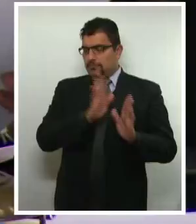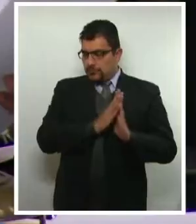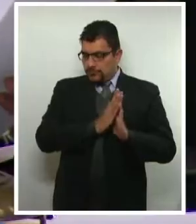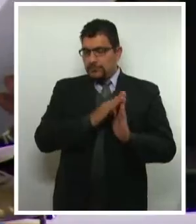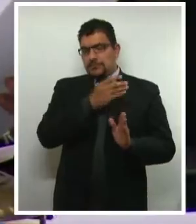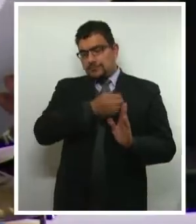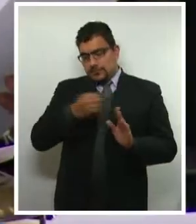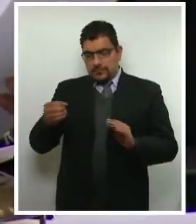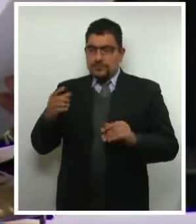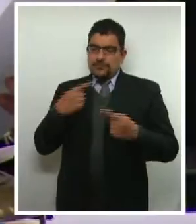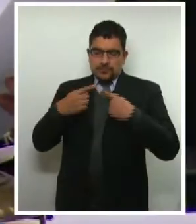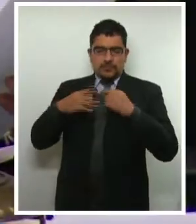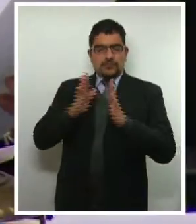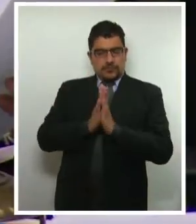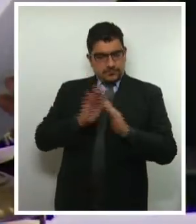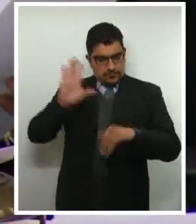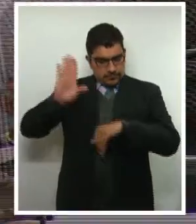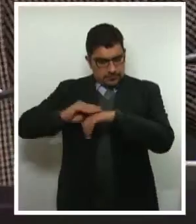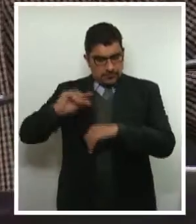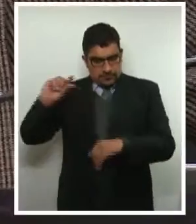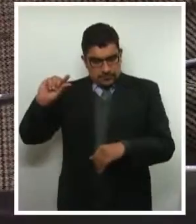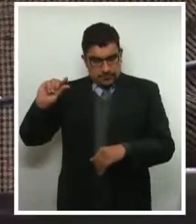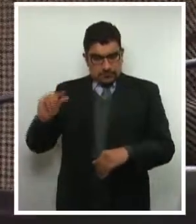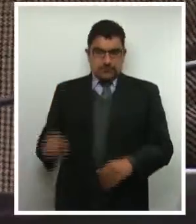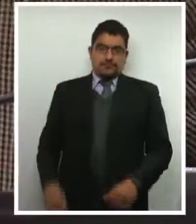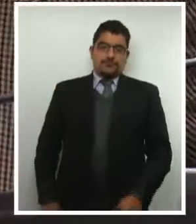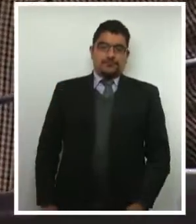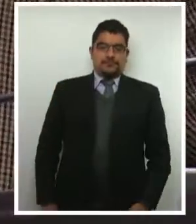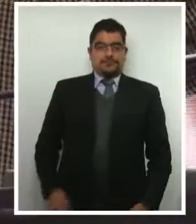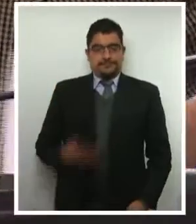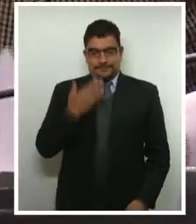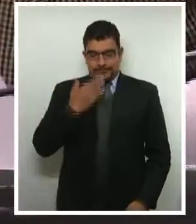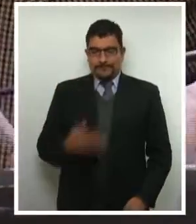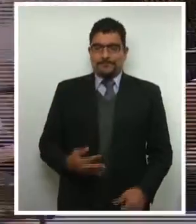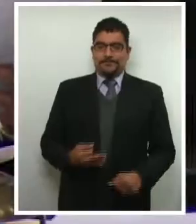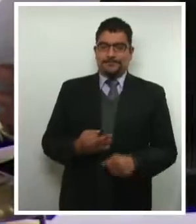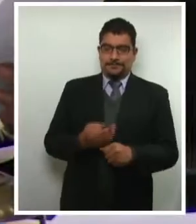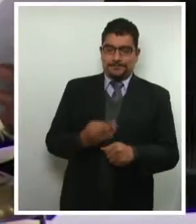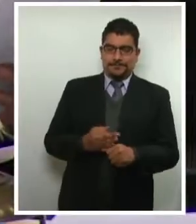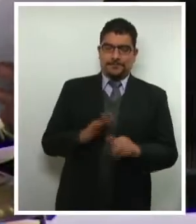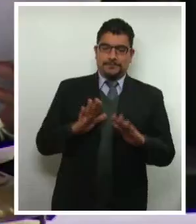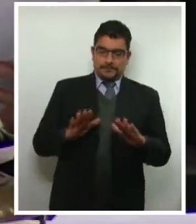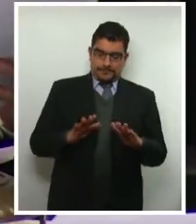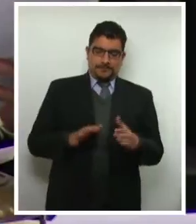organizar bien la discusión. ¿Me permite tantito? Mire, el